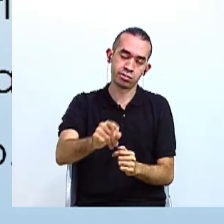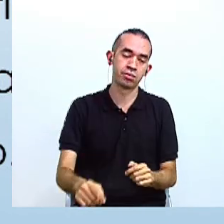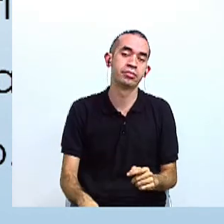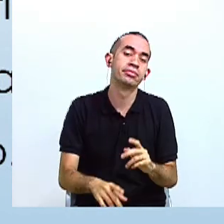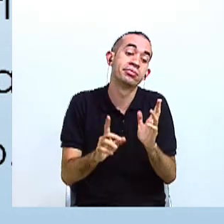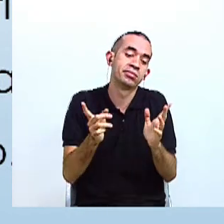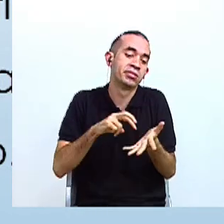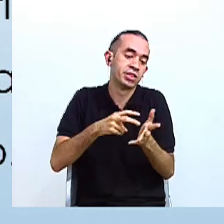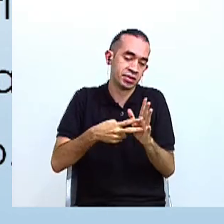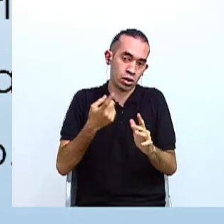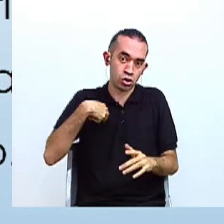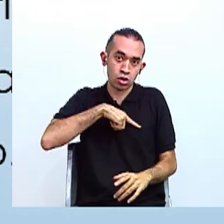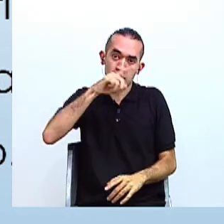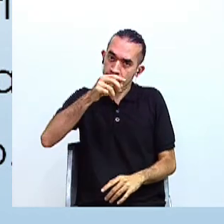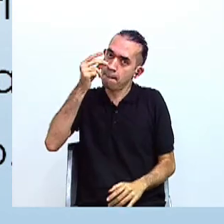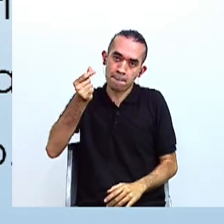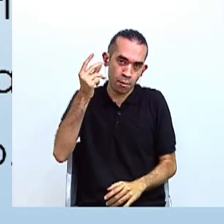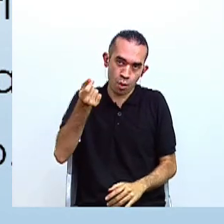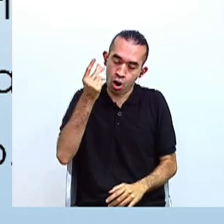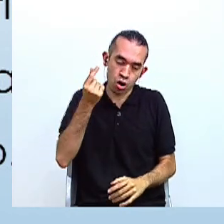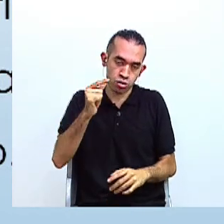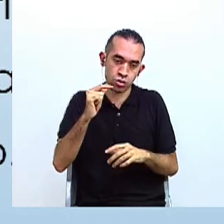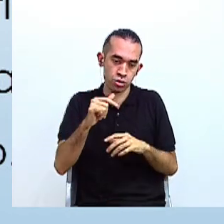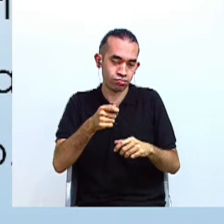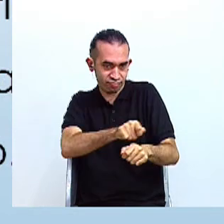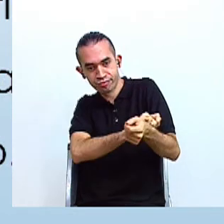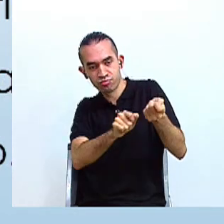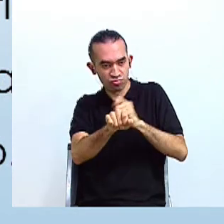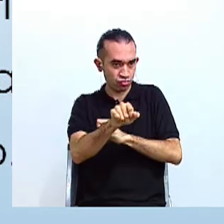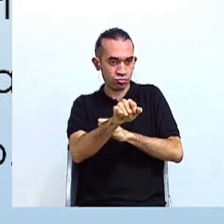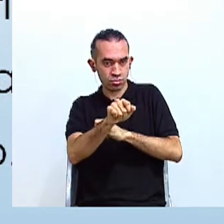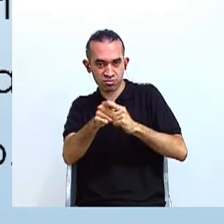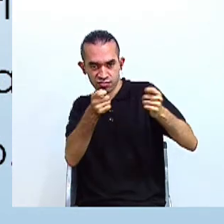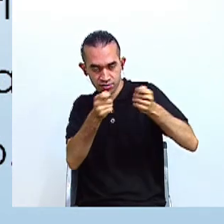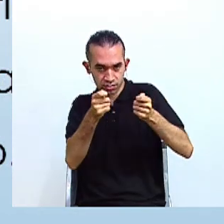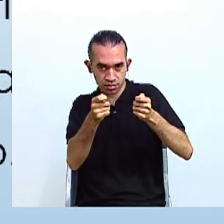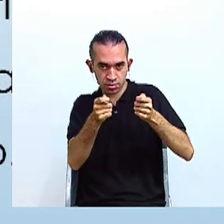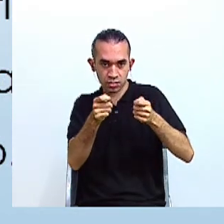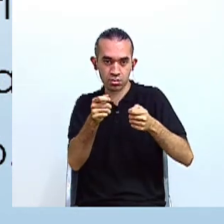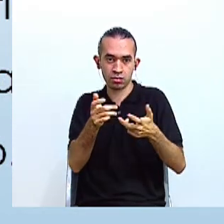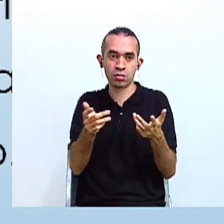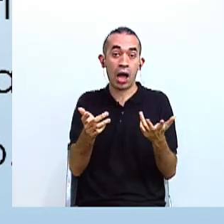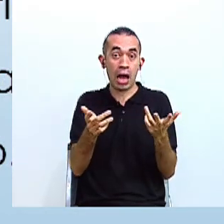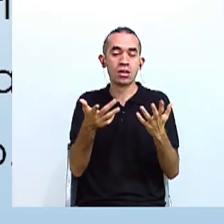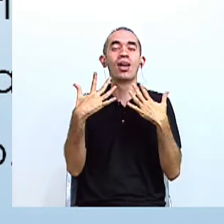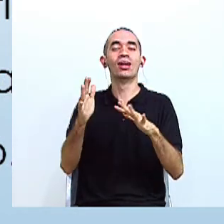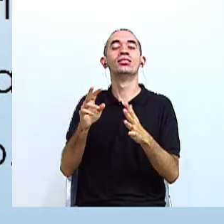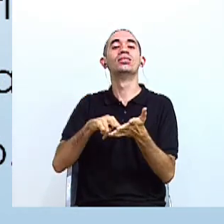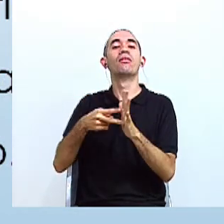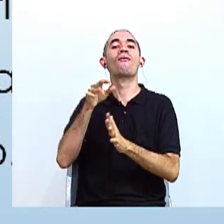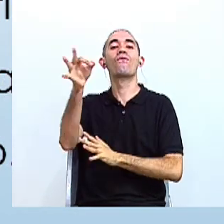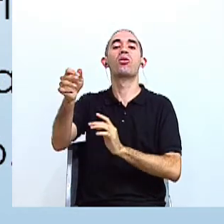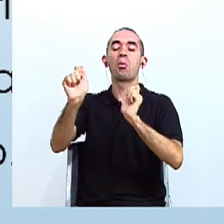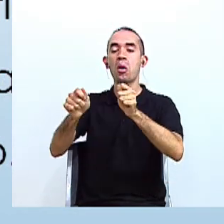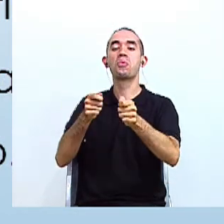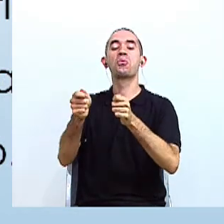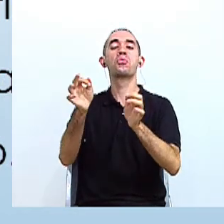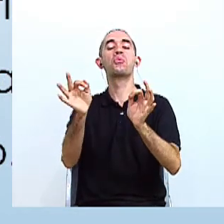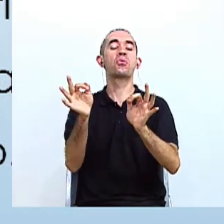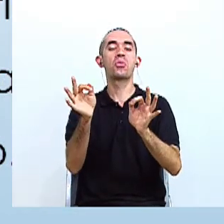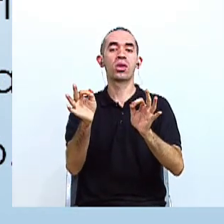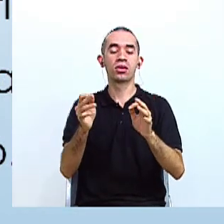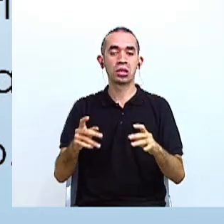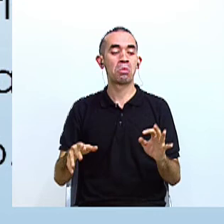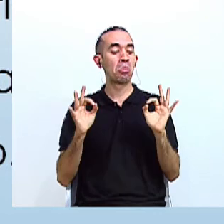medidas para combatirlo, más fácil será que podamos tomar el control de nuestro destino, vivir cómodamente y proteger toda